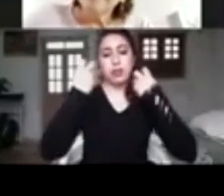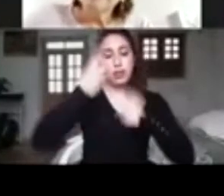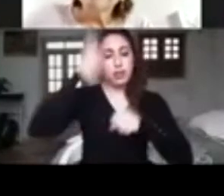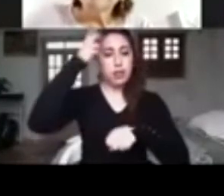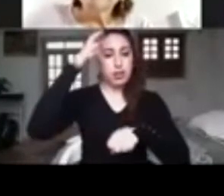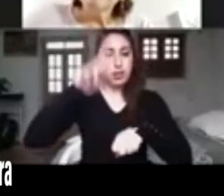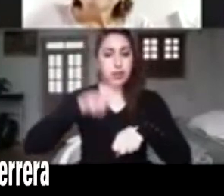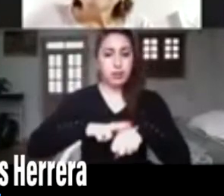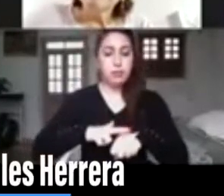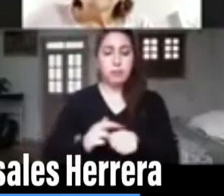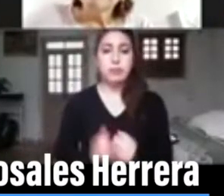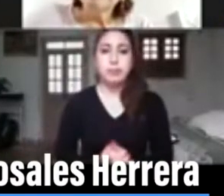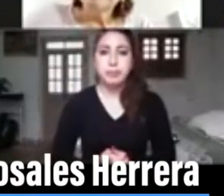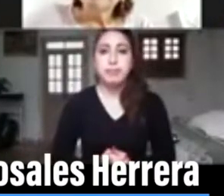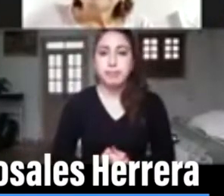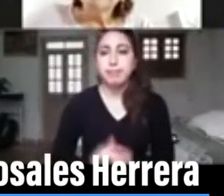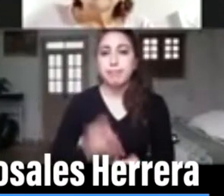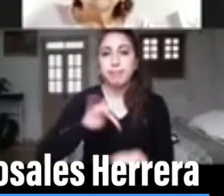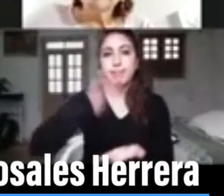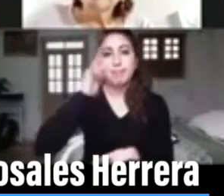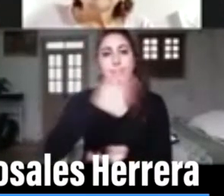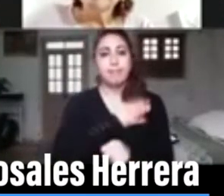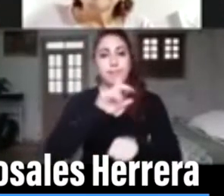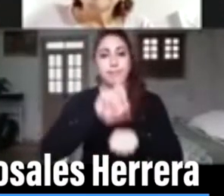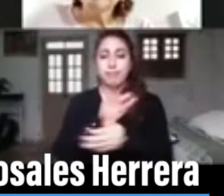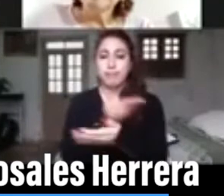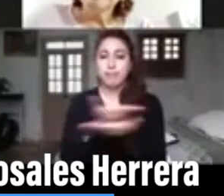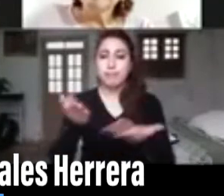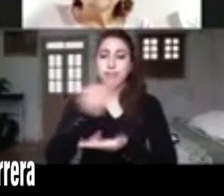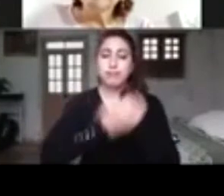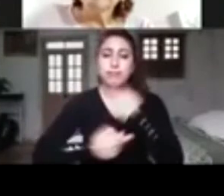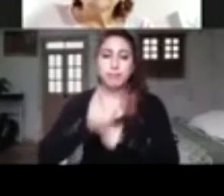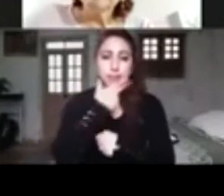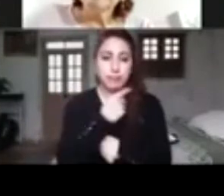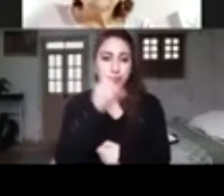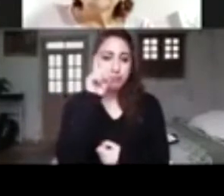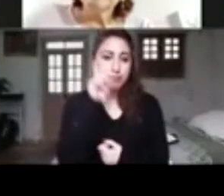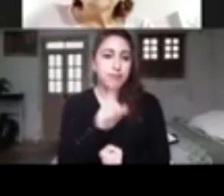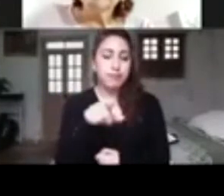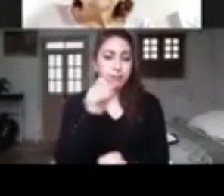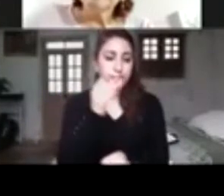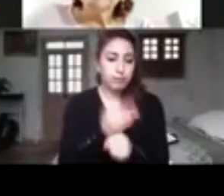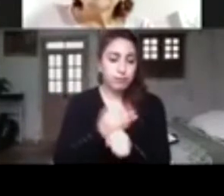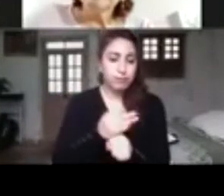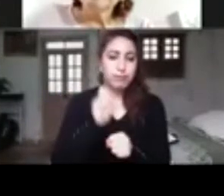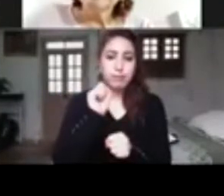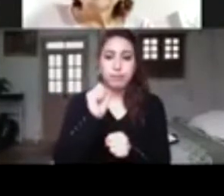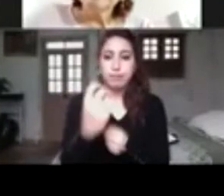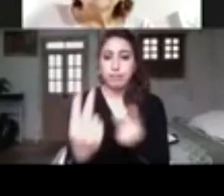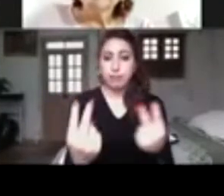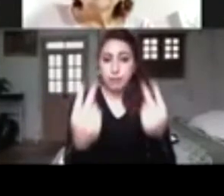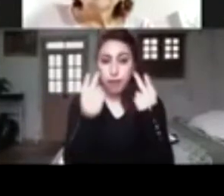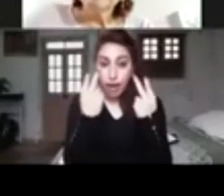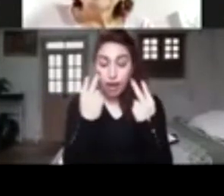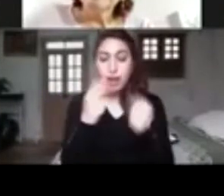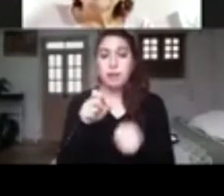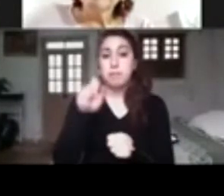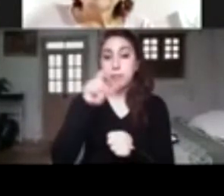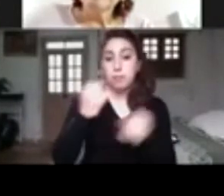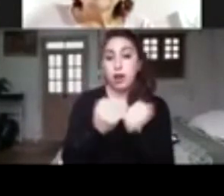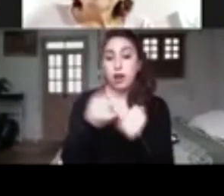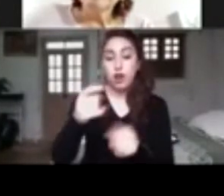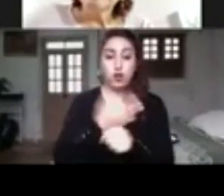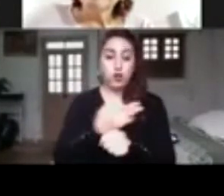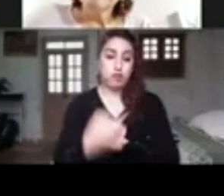Gracias. Muy buen día a todas y a todos quienes participan y nos ven en esta transmisión de